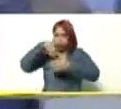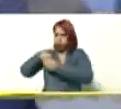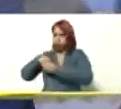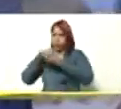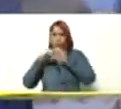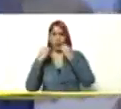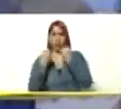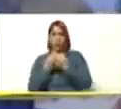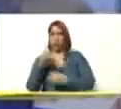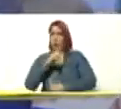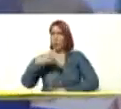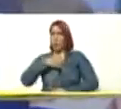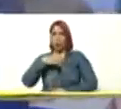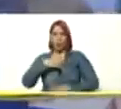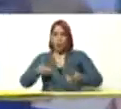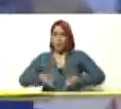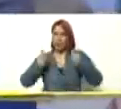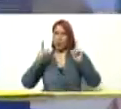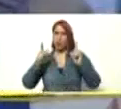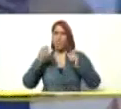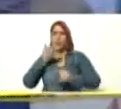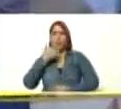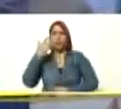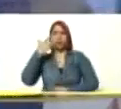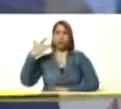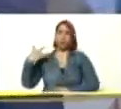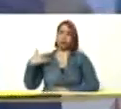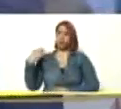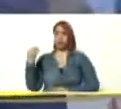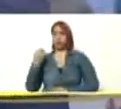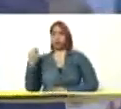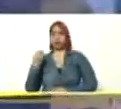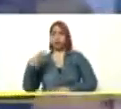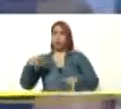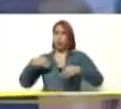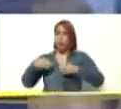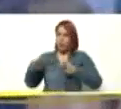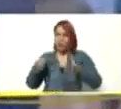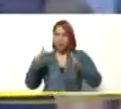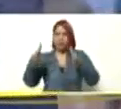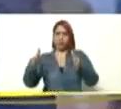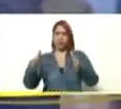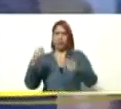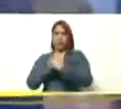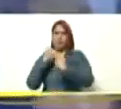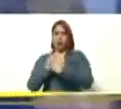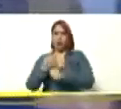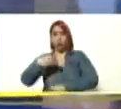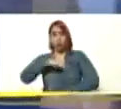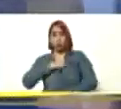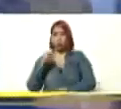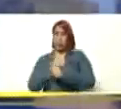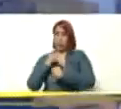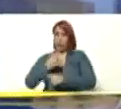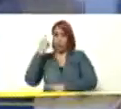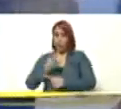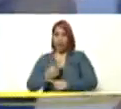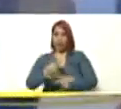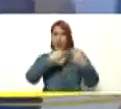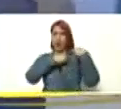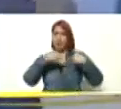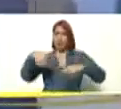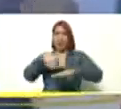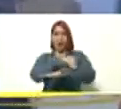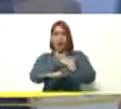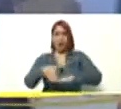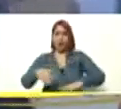ni podemos permitir que la burocracia tome el ritmo de la gestión. La gestión tiene que estar en los jefes de calle, de comunidad,